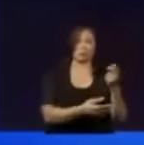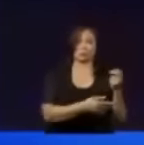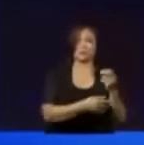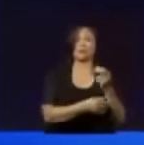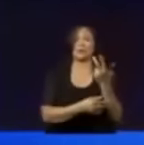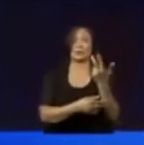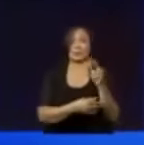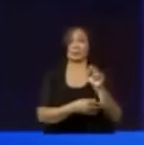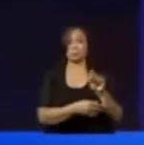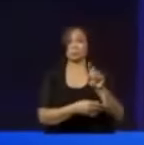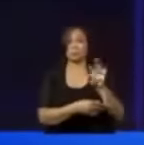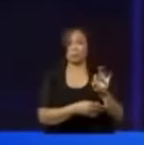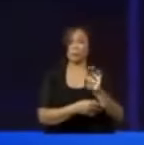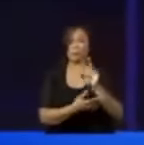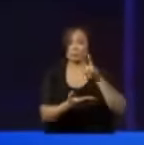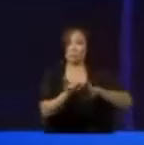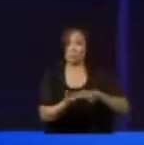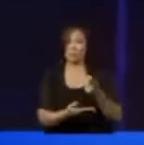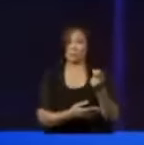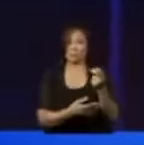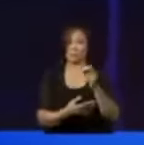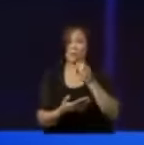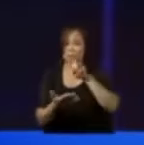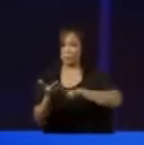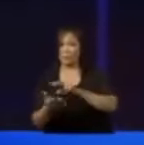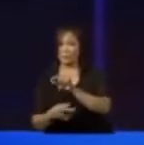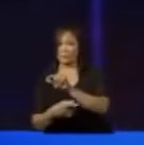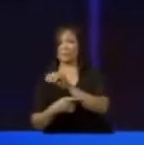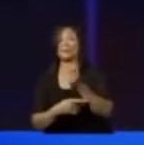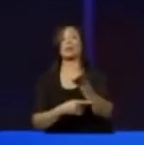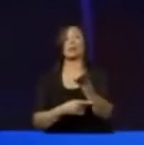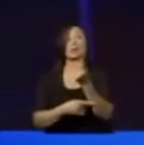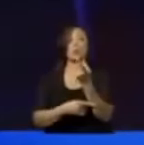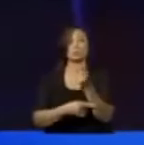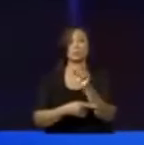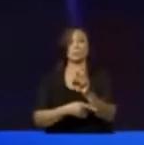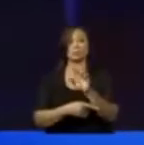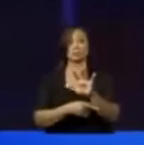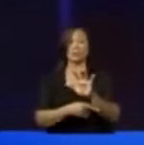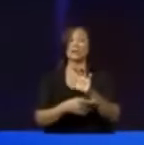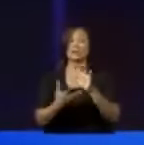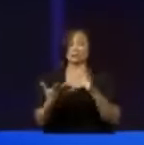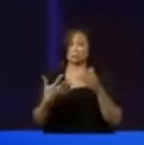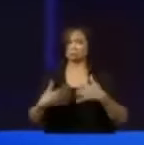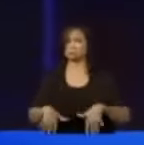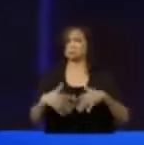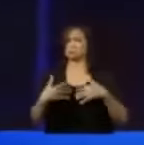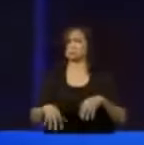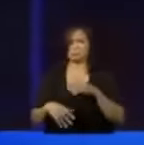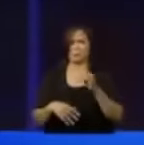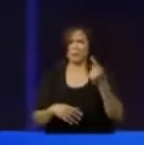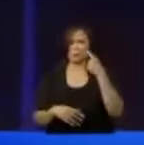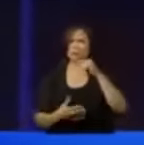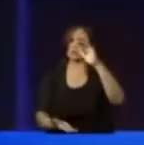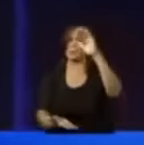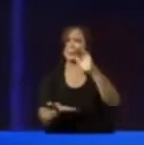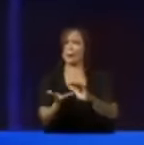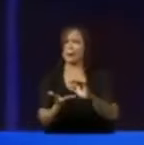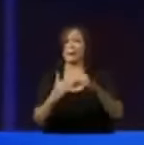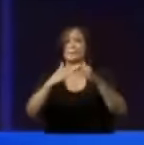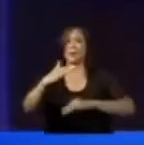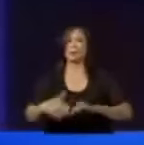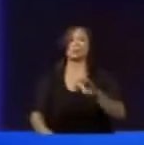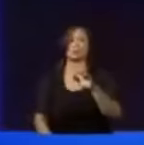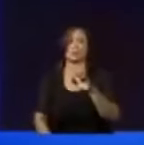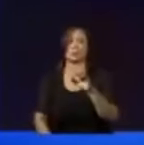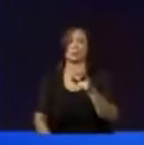2012, 13.9 del 2012 al 2020 y 11.5. Y es mucho. Y nosotros lo vamos a bajar a menos